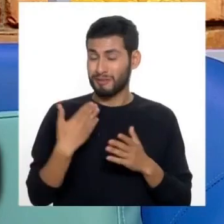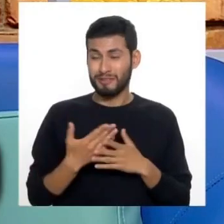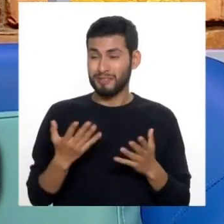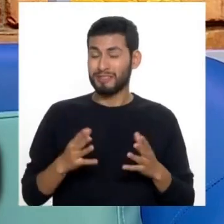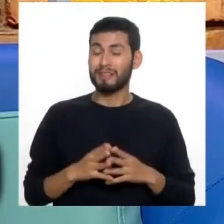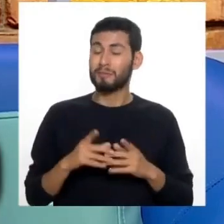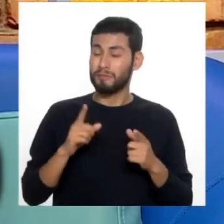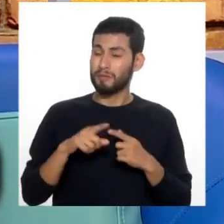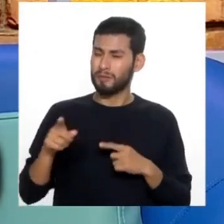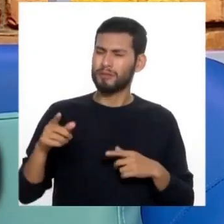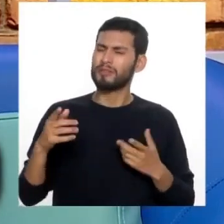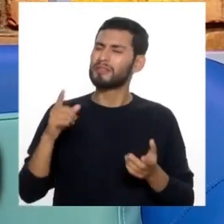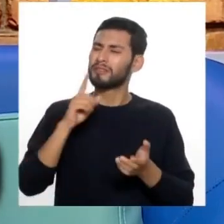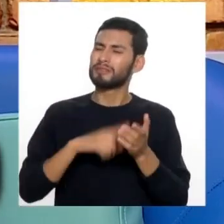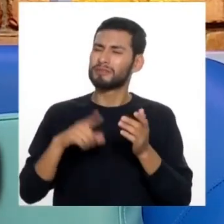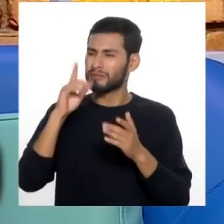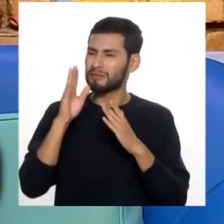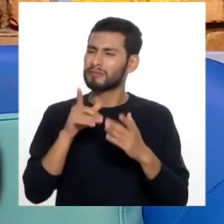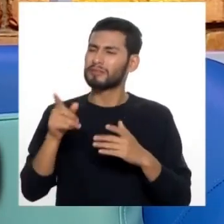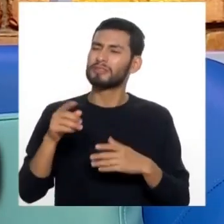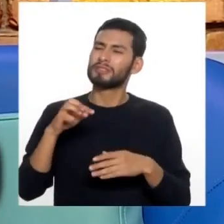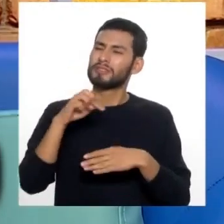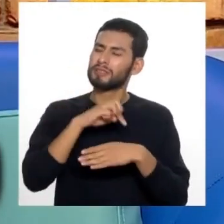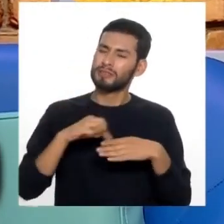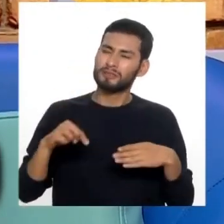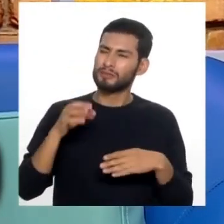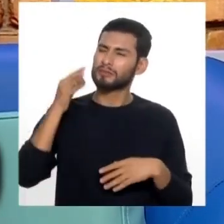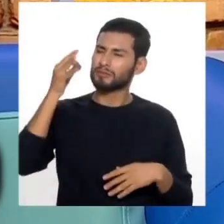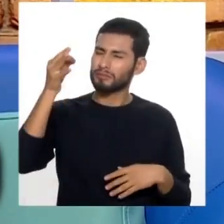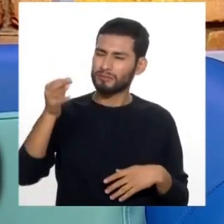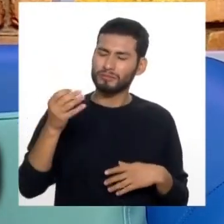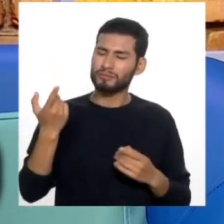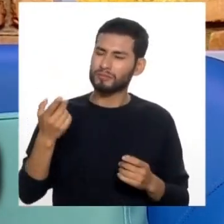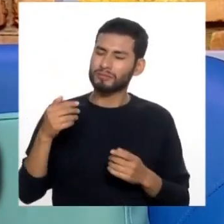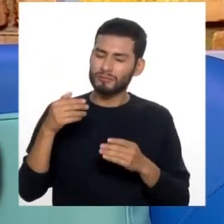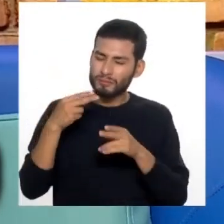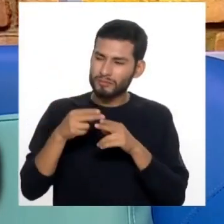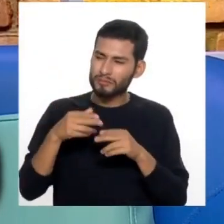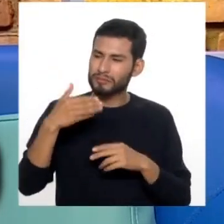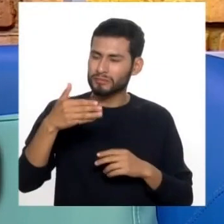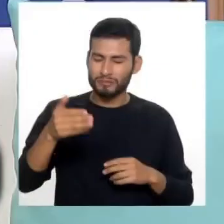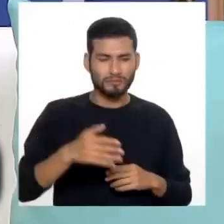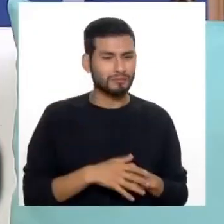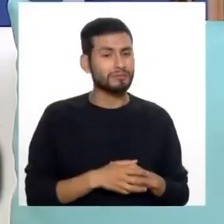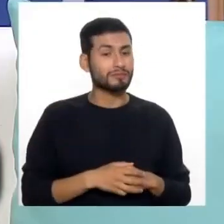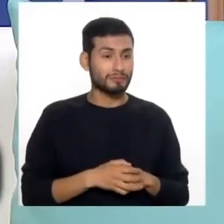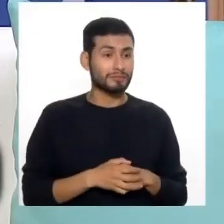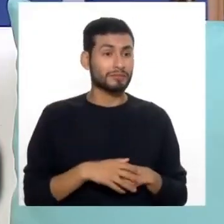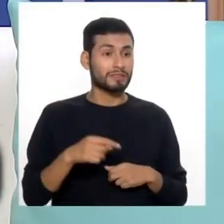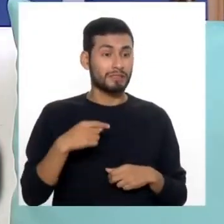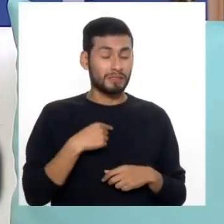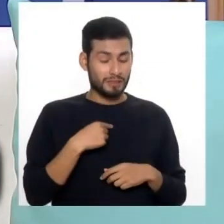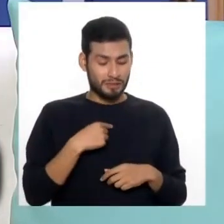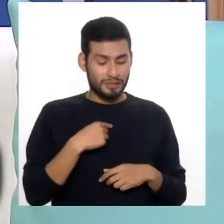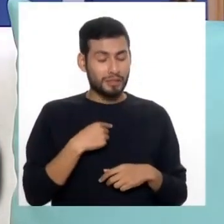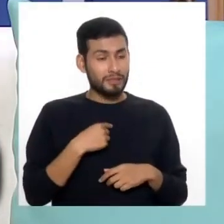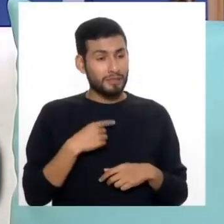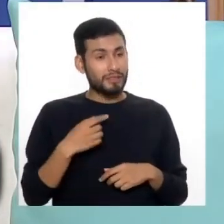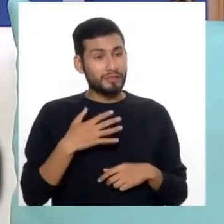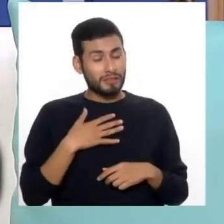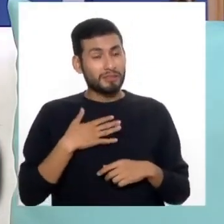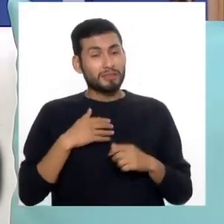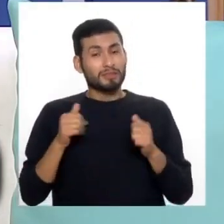logrado, pero ¿qué te has planteado para tu carrera en el futuro cercano? Así es, mira, yo realmente vengo